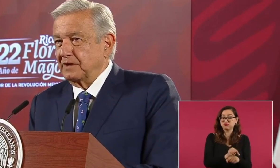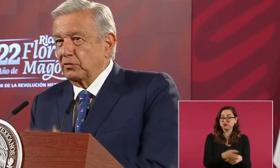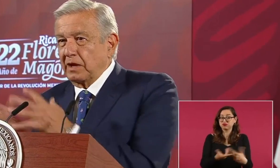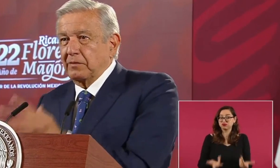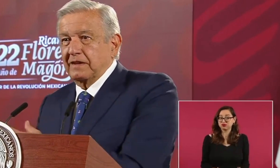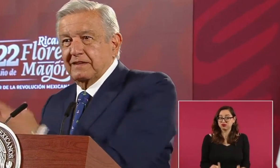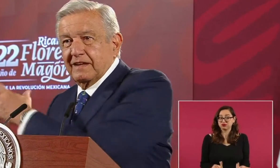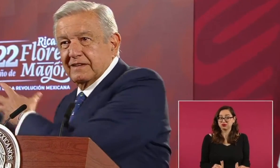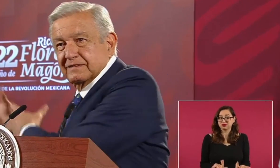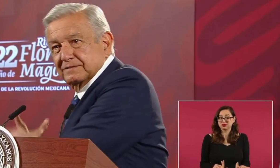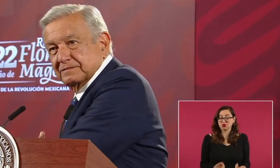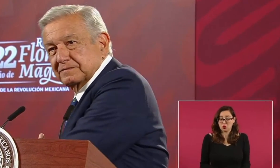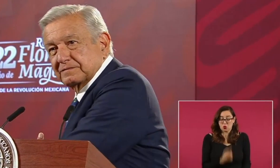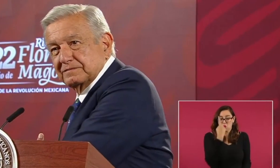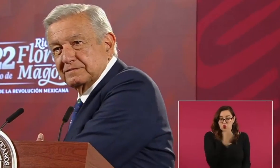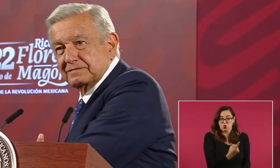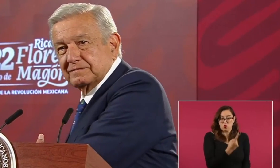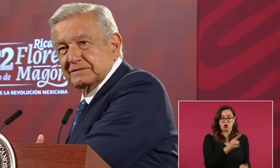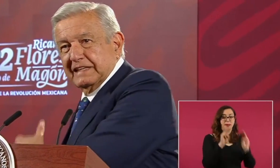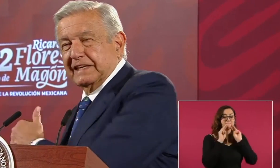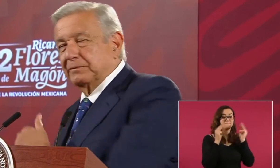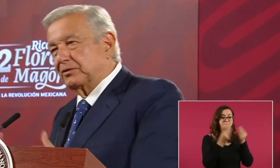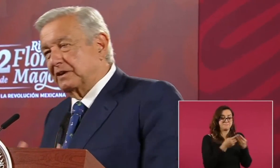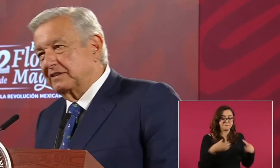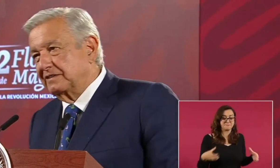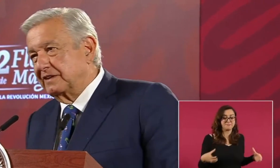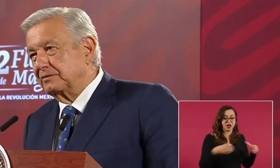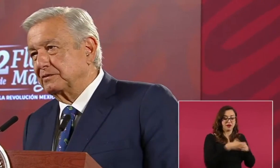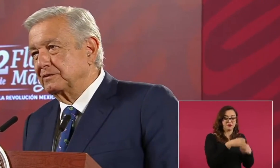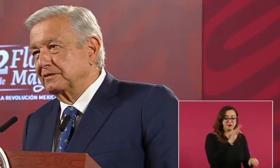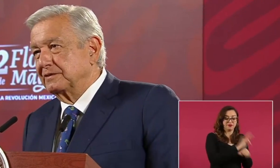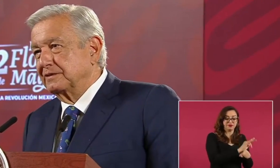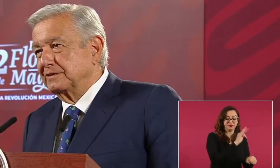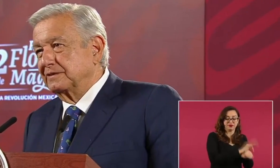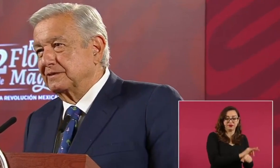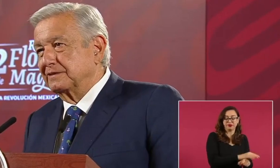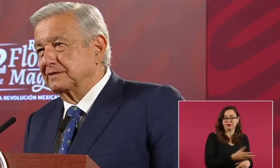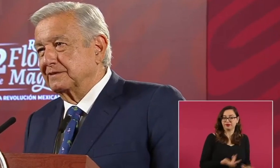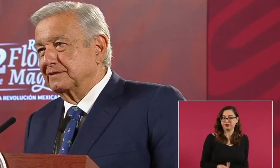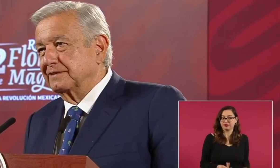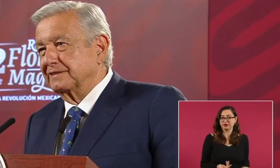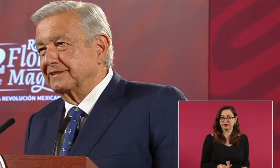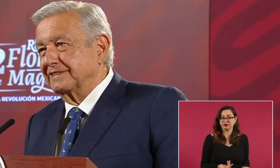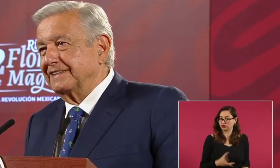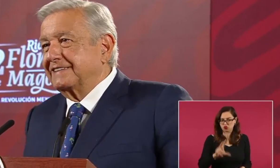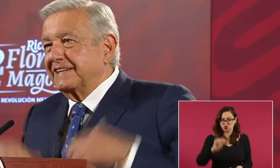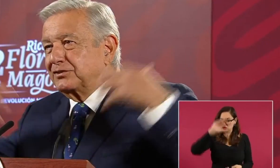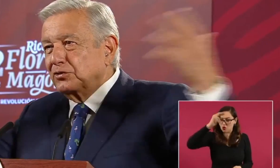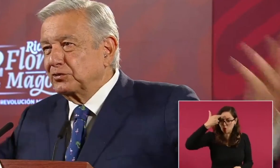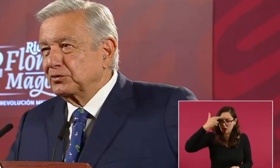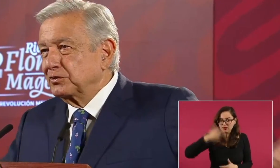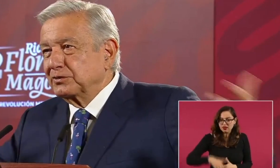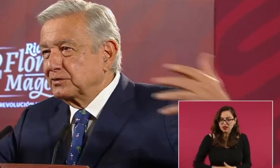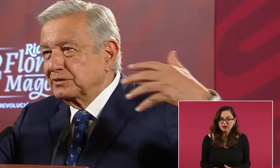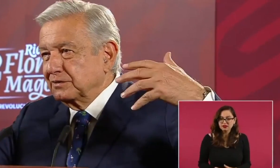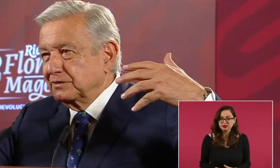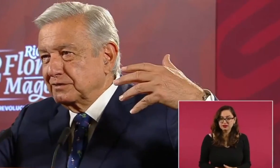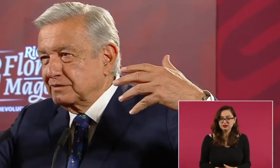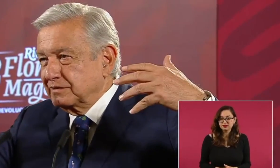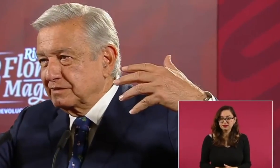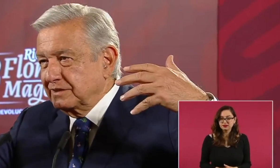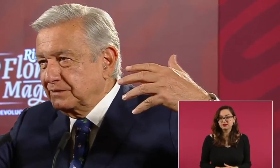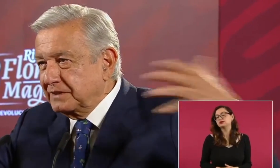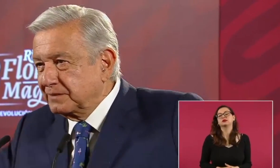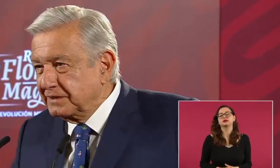mi trabajo y mi misión es hacia la comunidad de sorda, ¿no? Entonces, si el presidente te gusta o no te